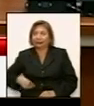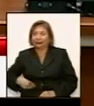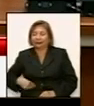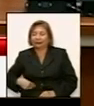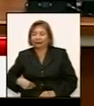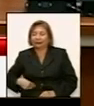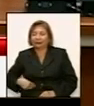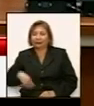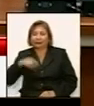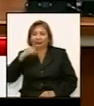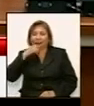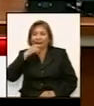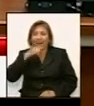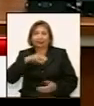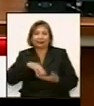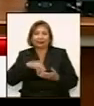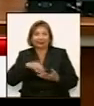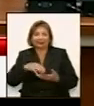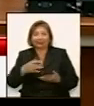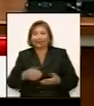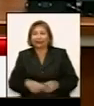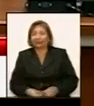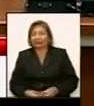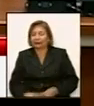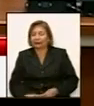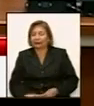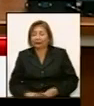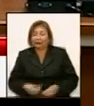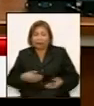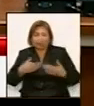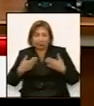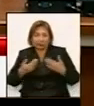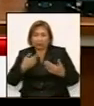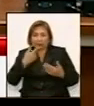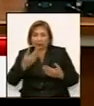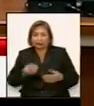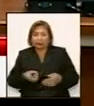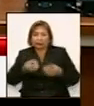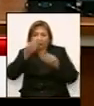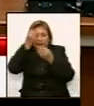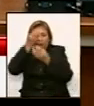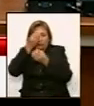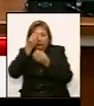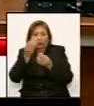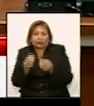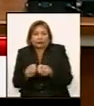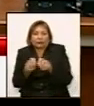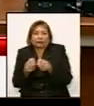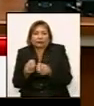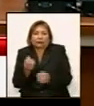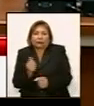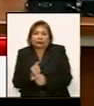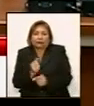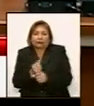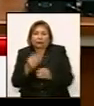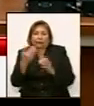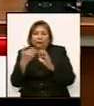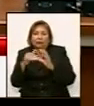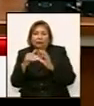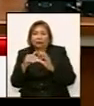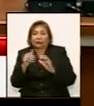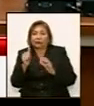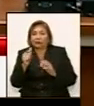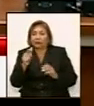de la Mujer y Poblaciones Vulnerables para que nos puedan hacer un informe de cómo viene funcionando la plataforma de